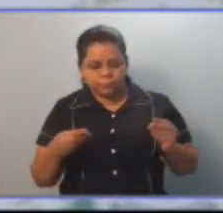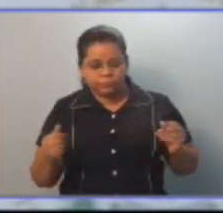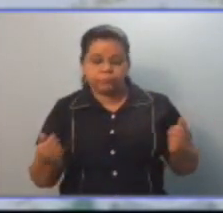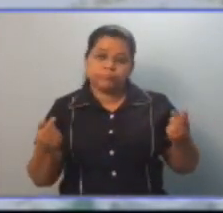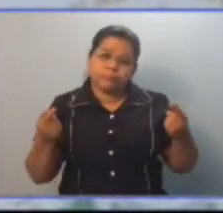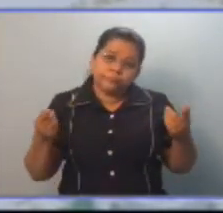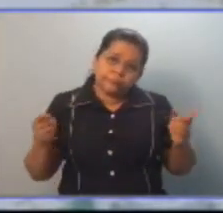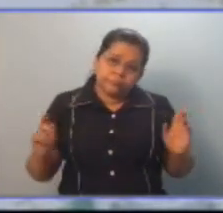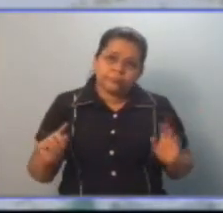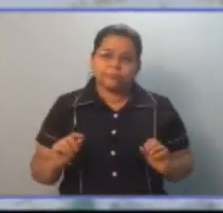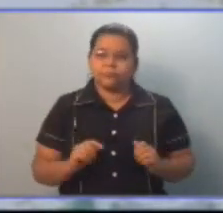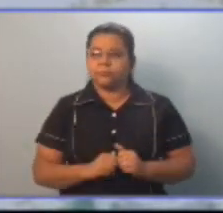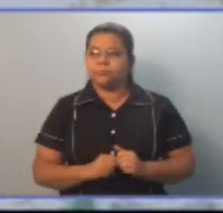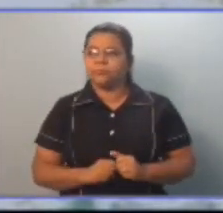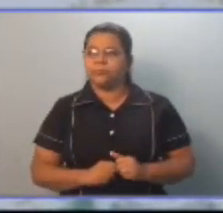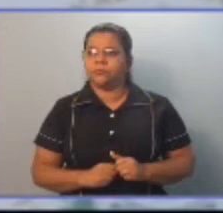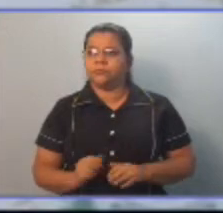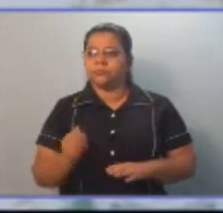se vino